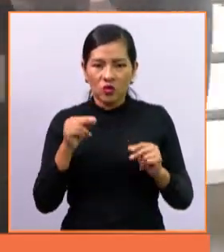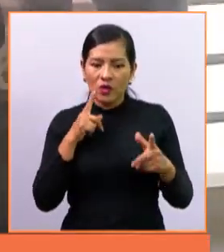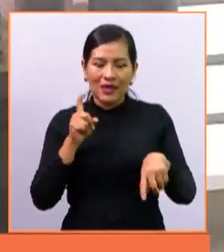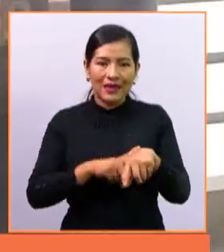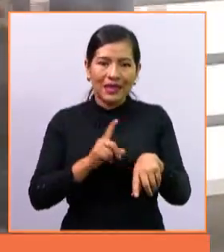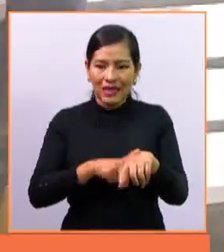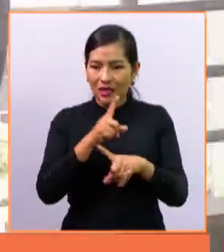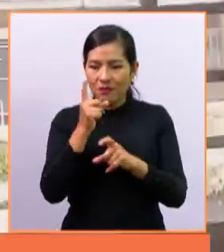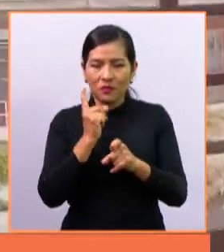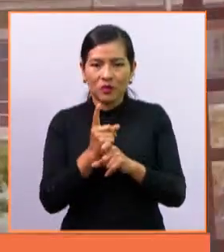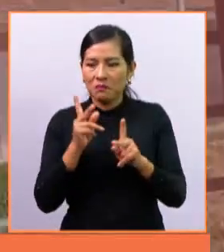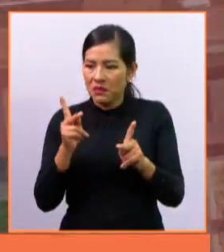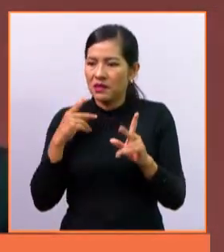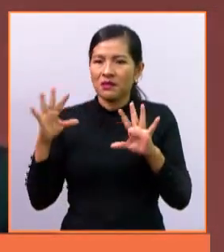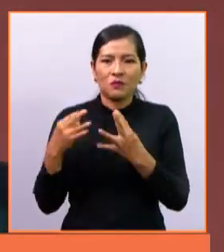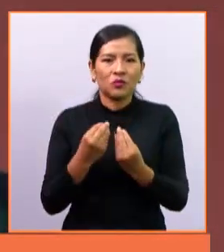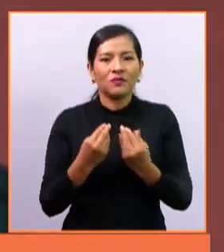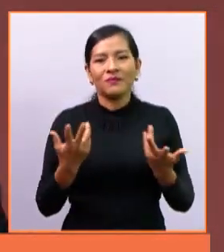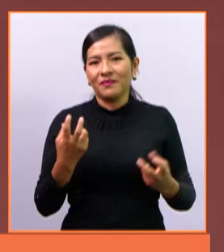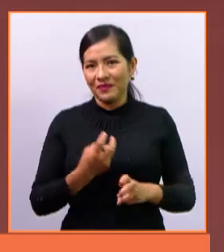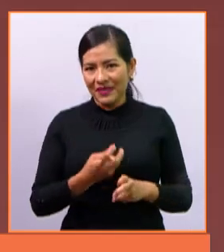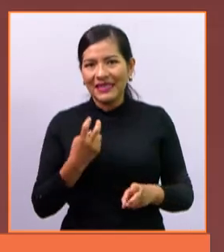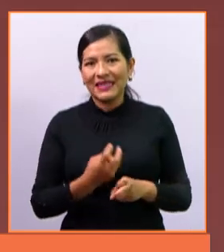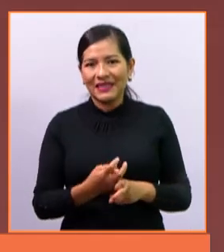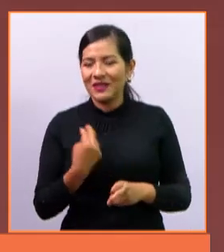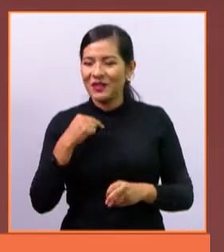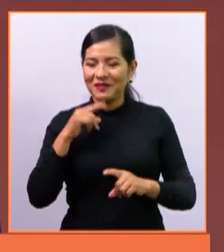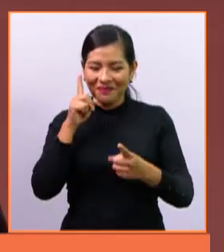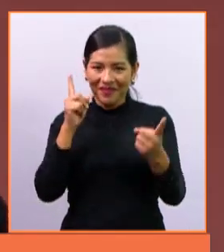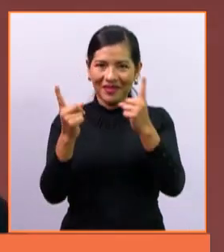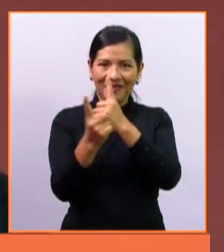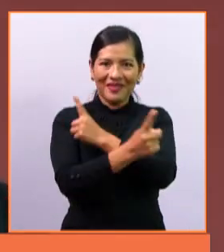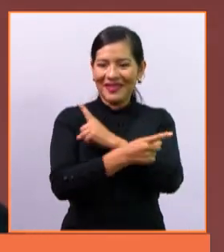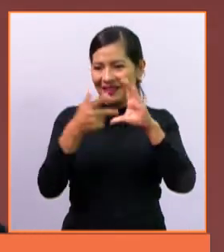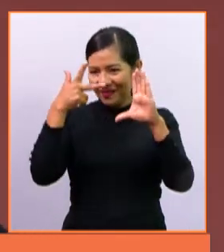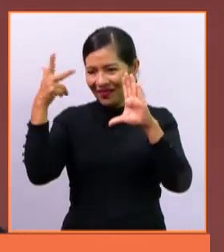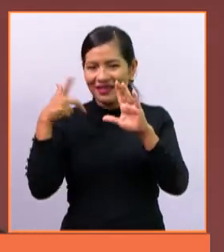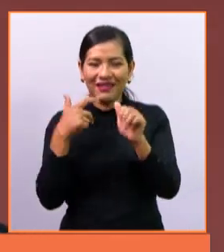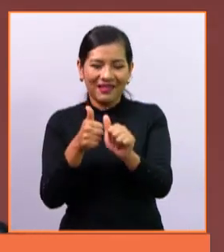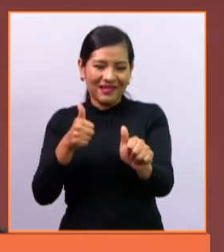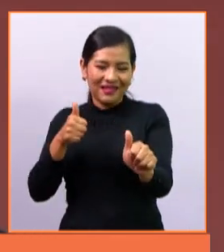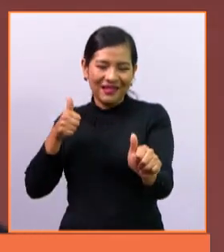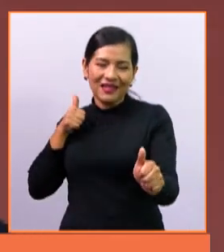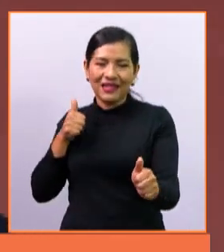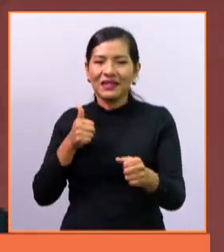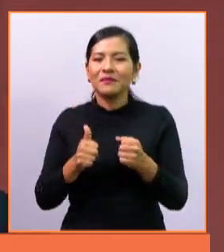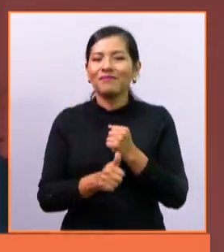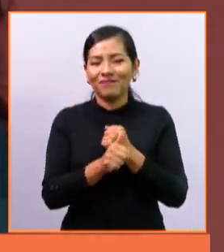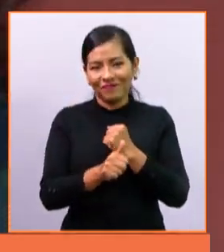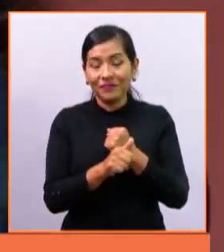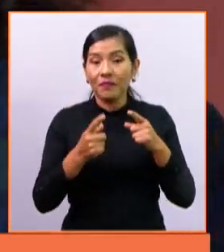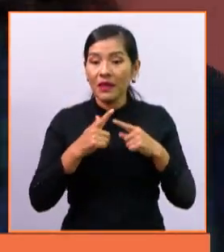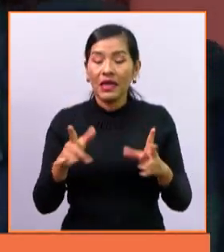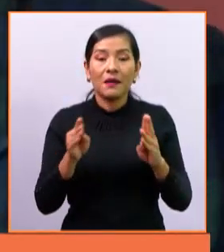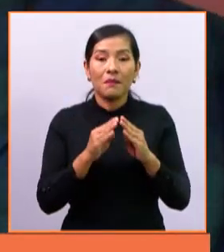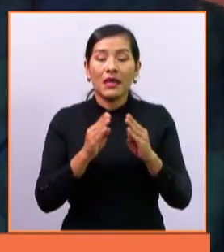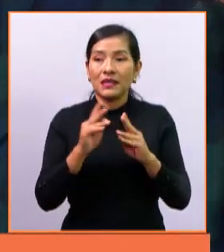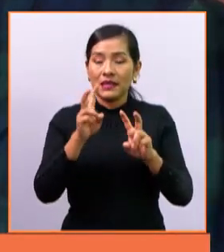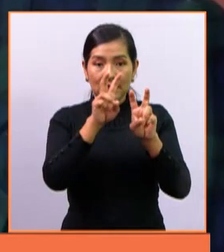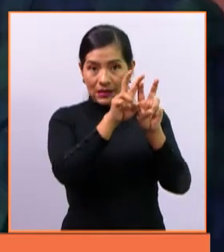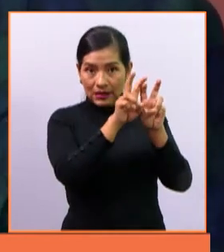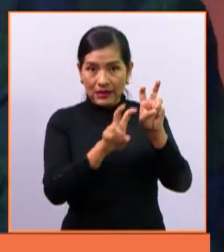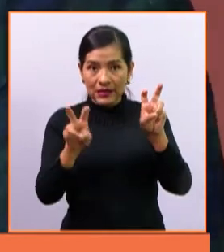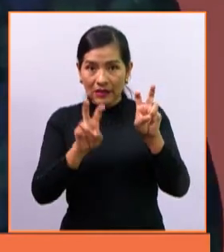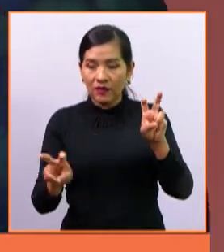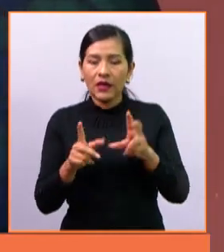tiempo, hay mucha gente o todo eso, es chao, cámara. El teleférico nos dio el